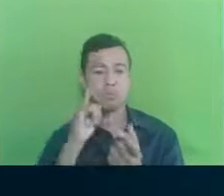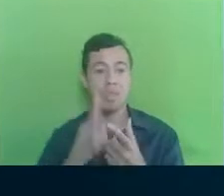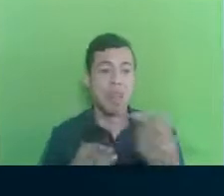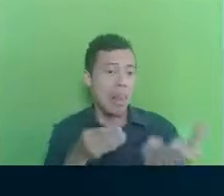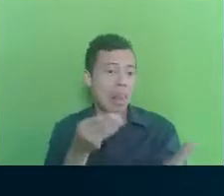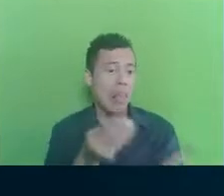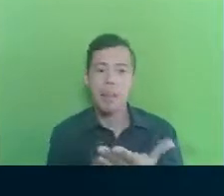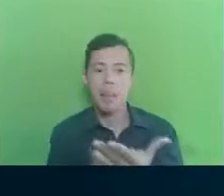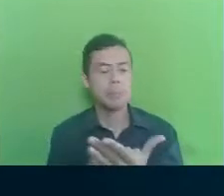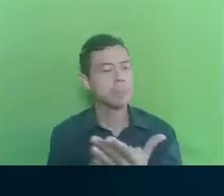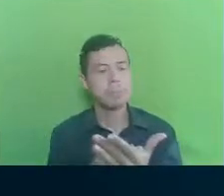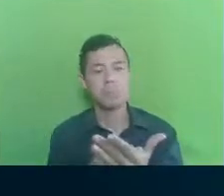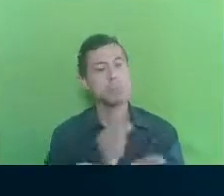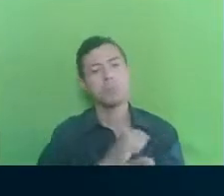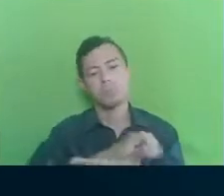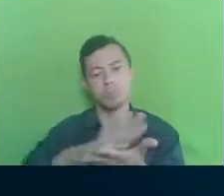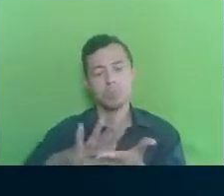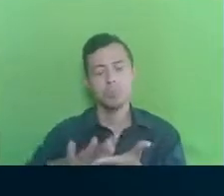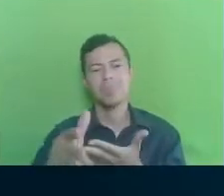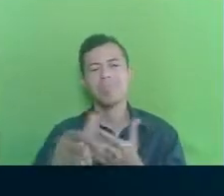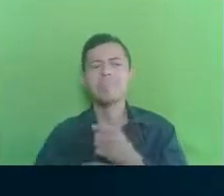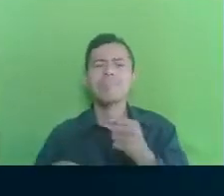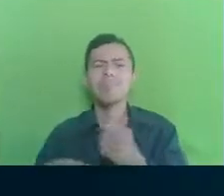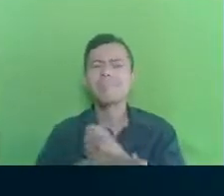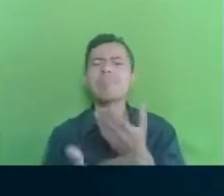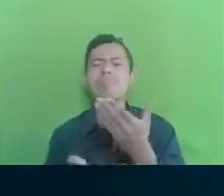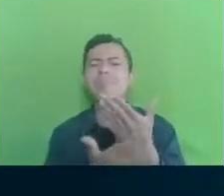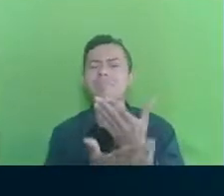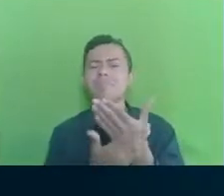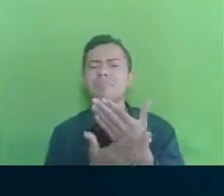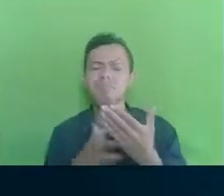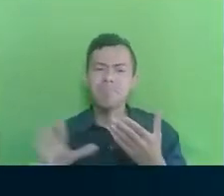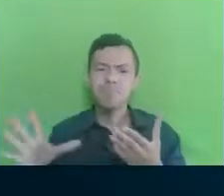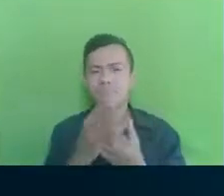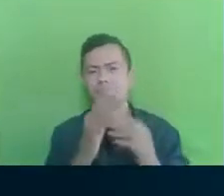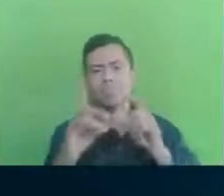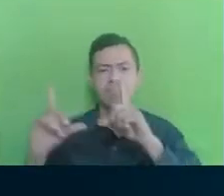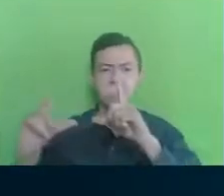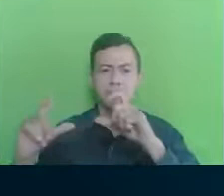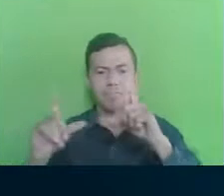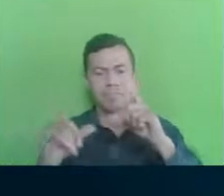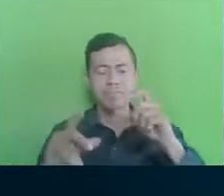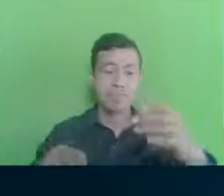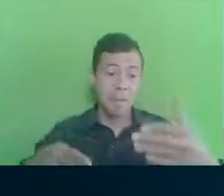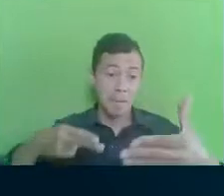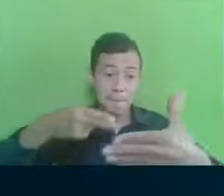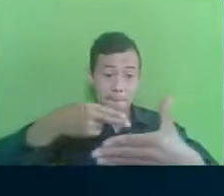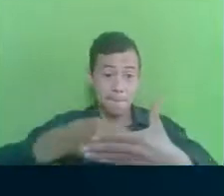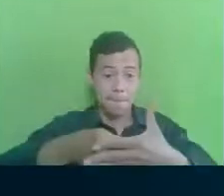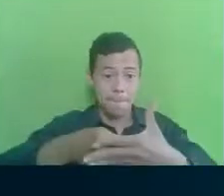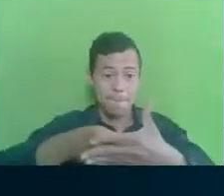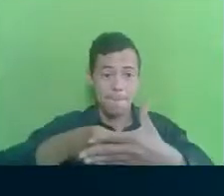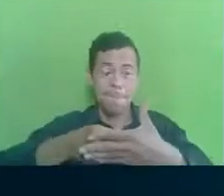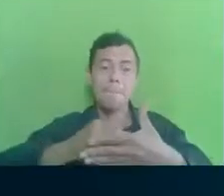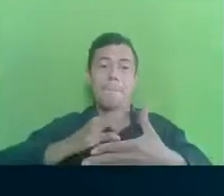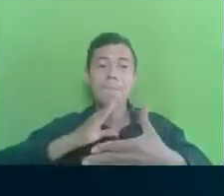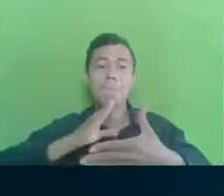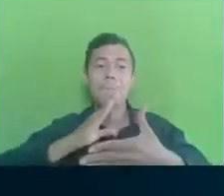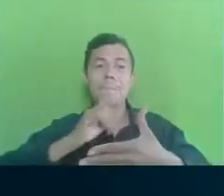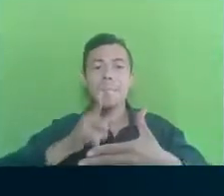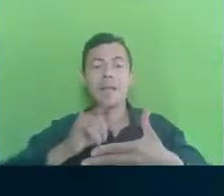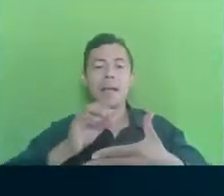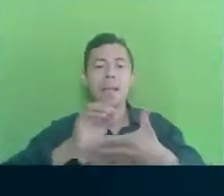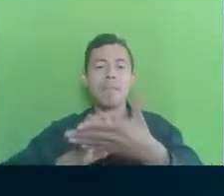costo. En este, básicamente, se almacenan todas las fotos, pero el etiquetado de las fotos incluye o